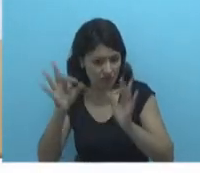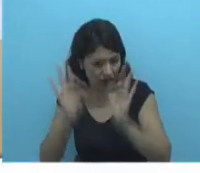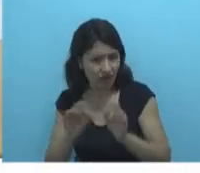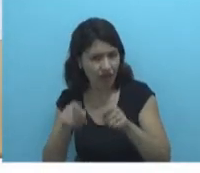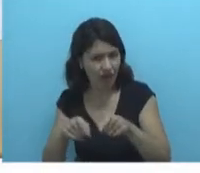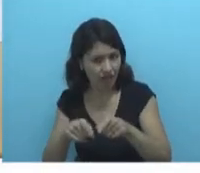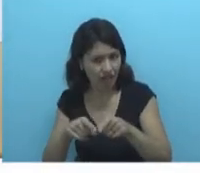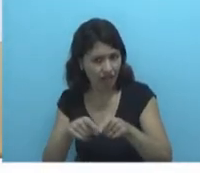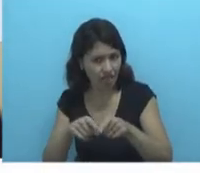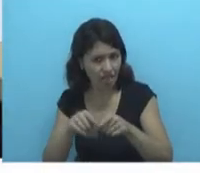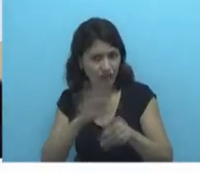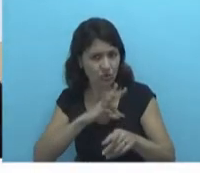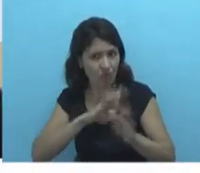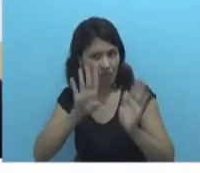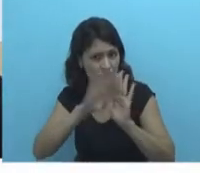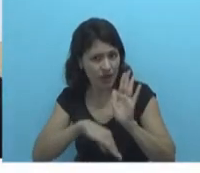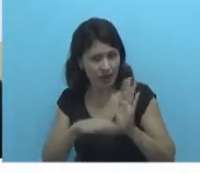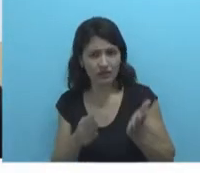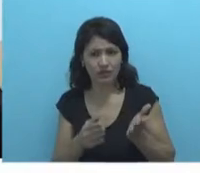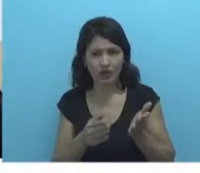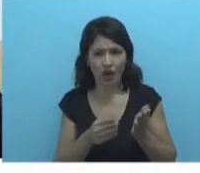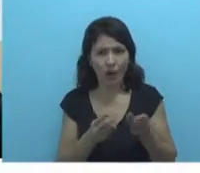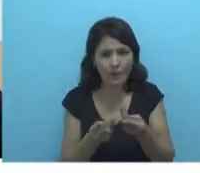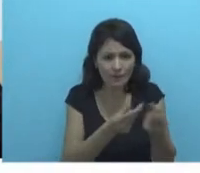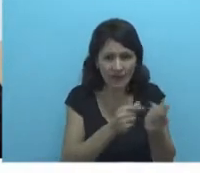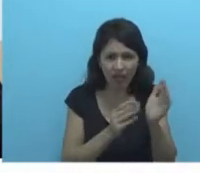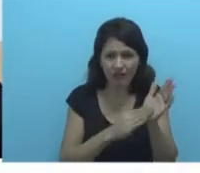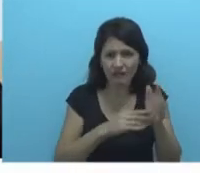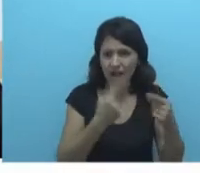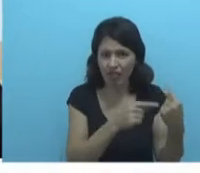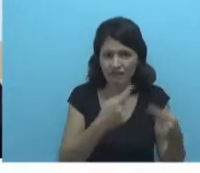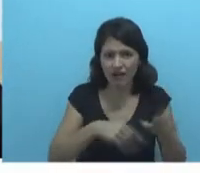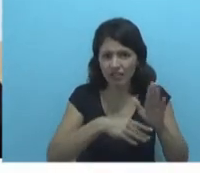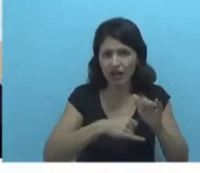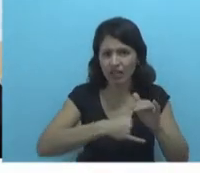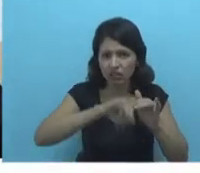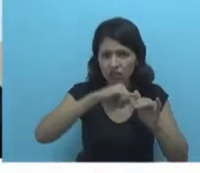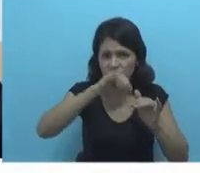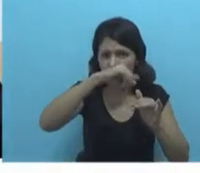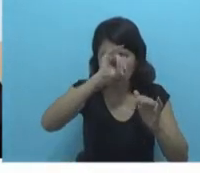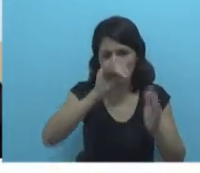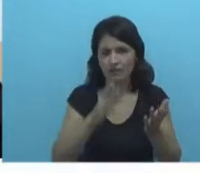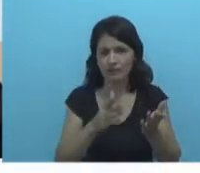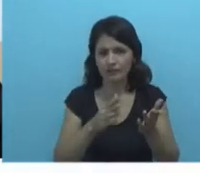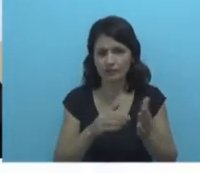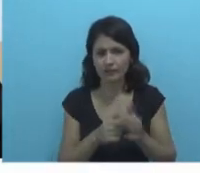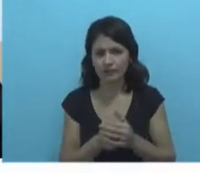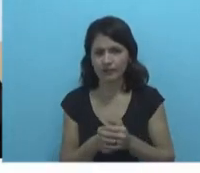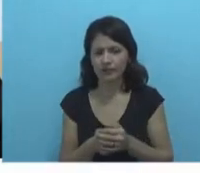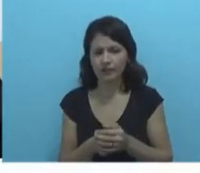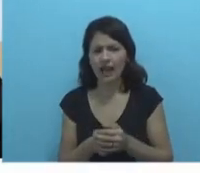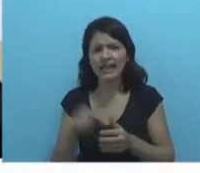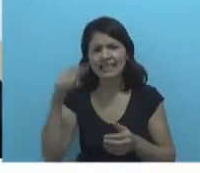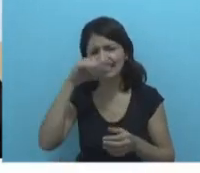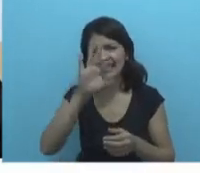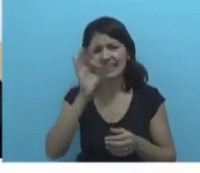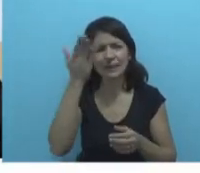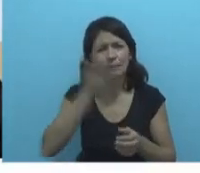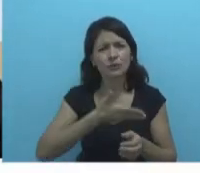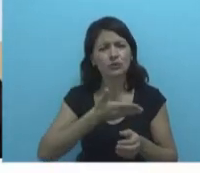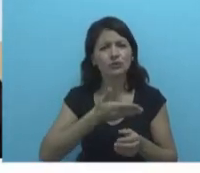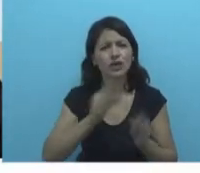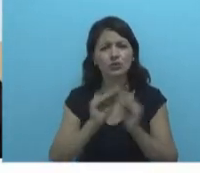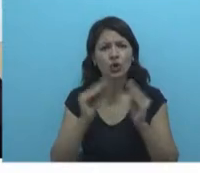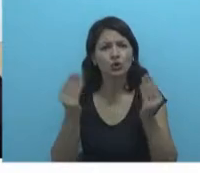que han sido provocados, le seguimos sumando. La exportación, el consumo interno, el 70% de la producción de carne se consume